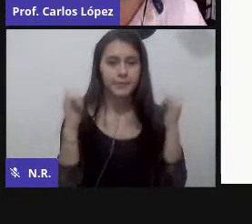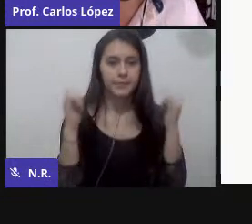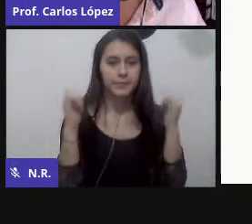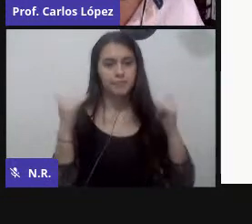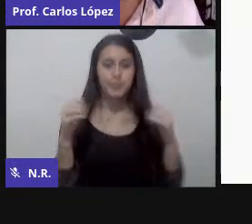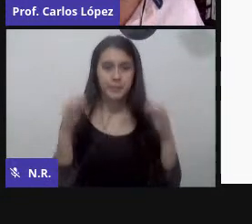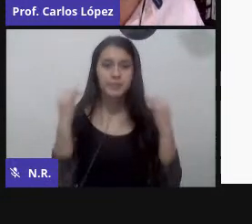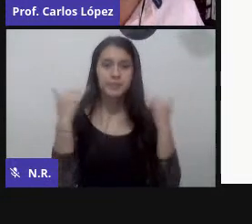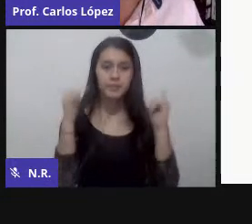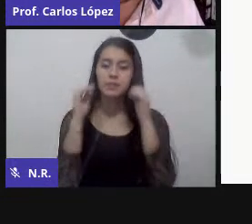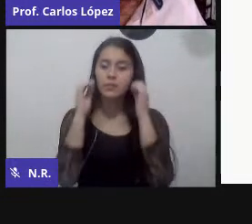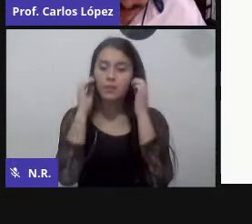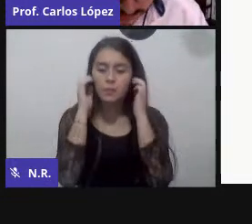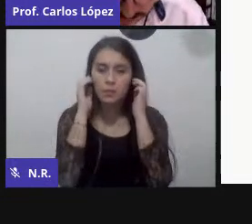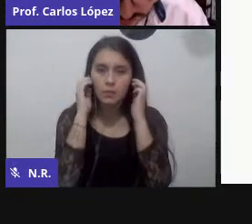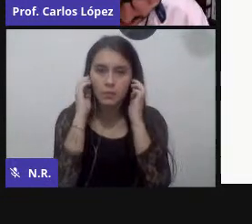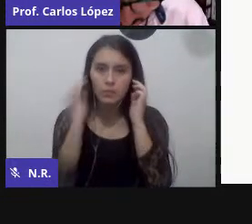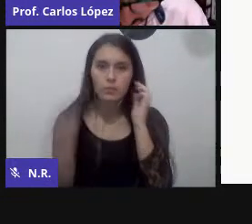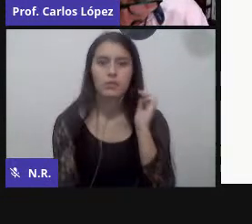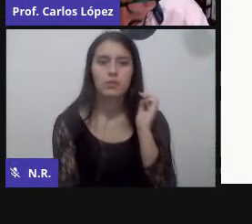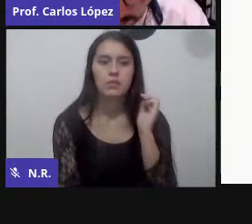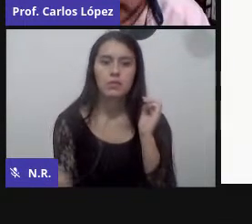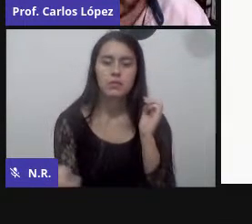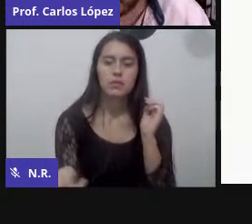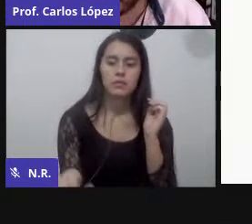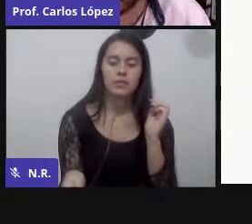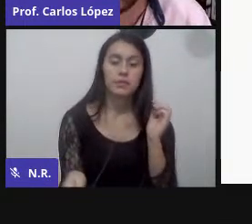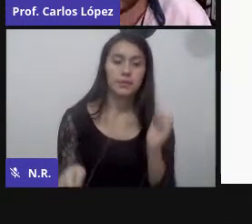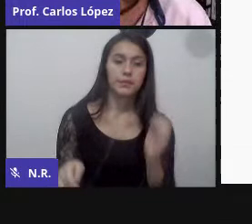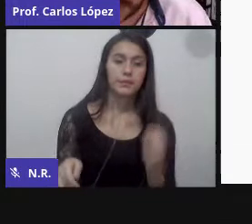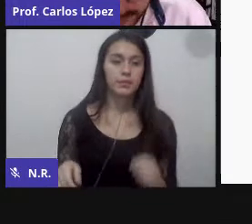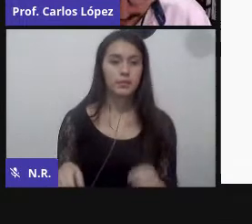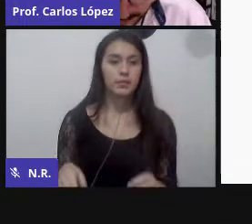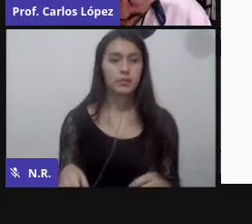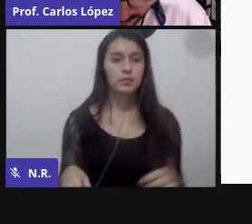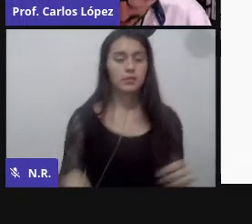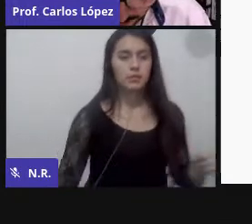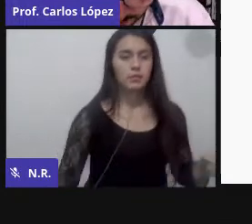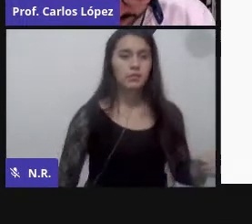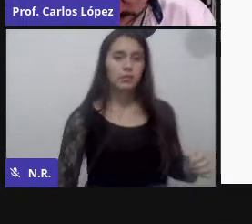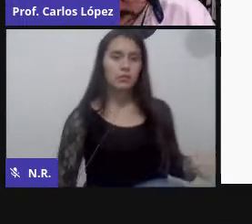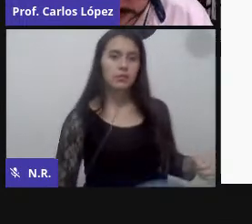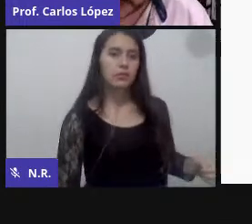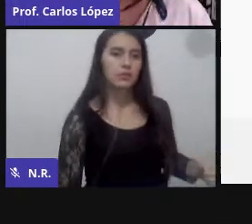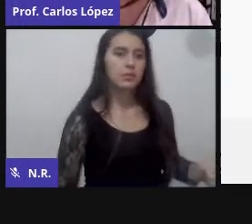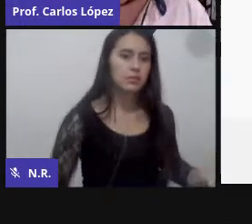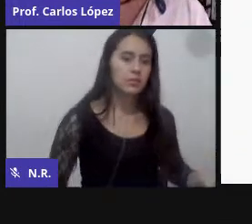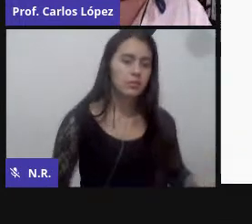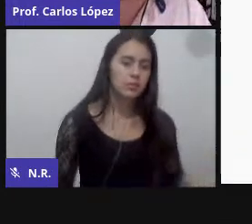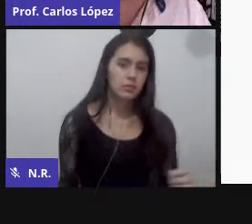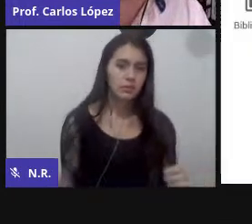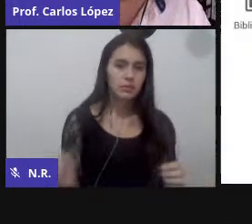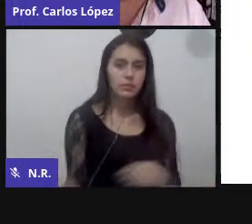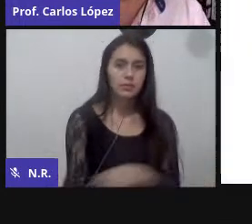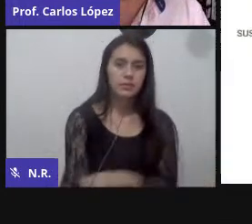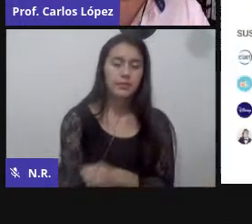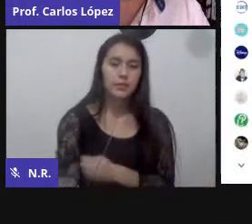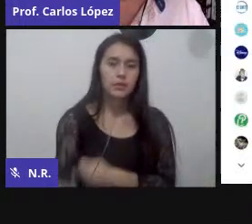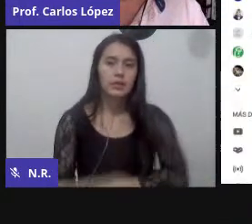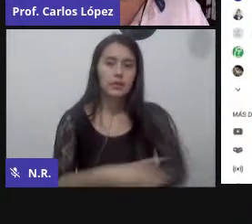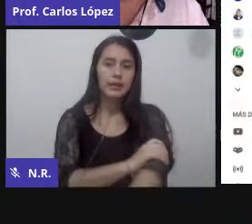Ahora sí. Listo. Entonces aquí tengo control menos. Este es mi